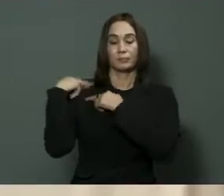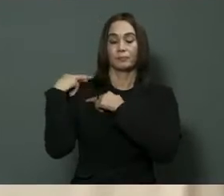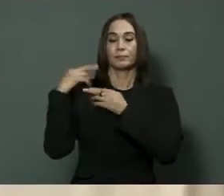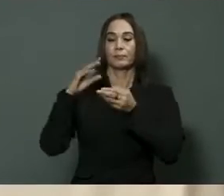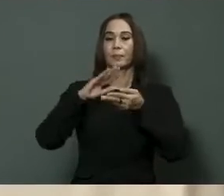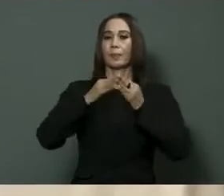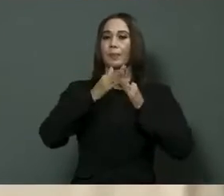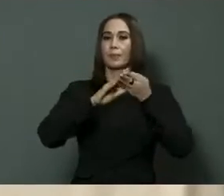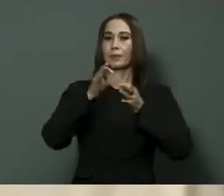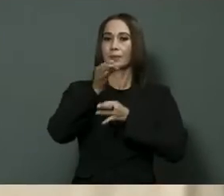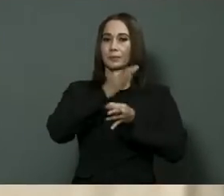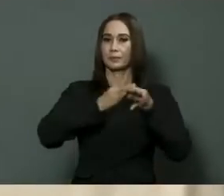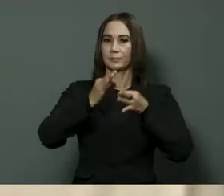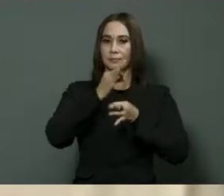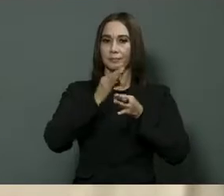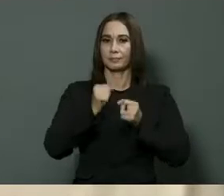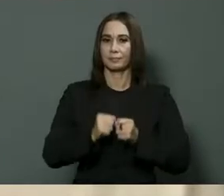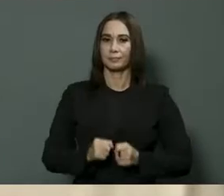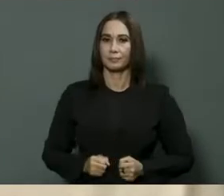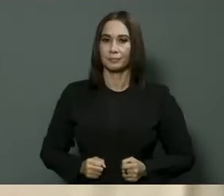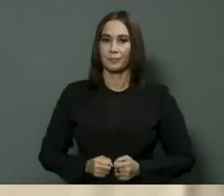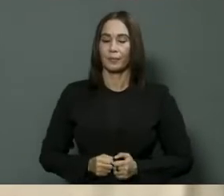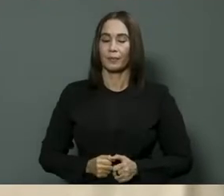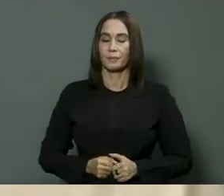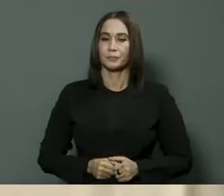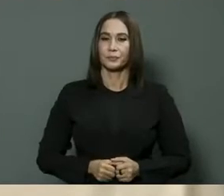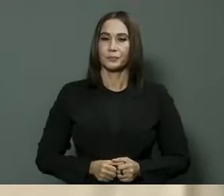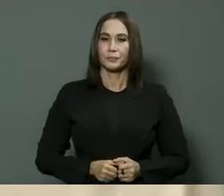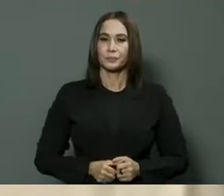municipal de San Francisco de Macorís.